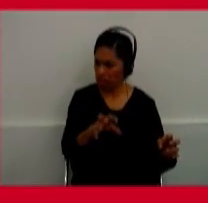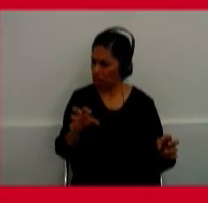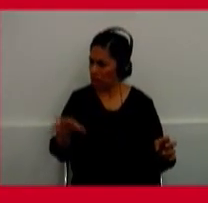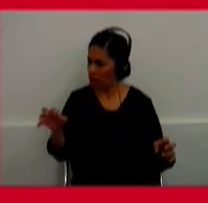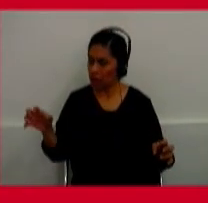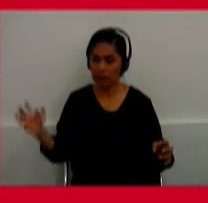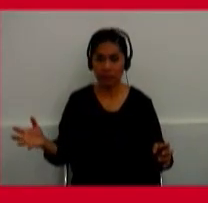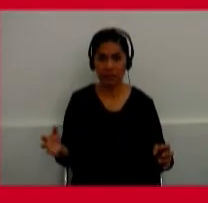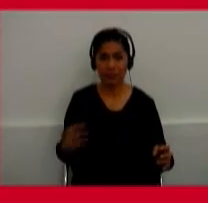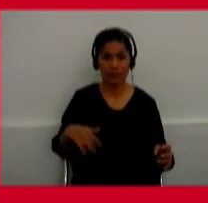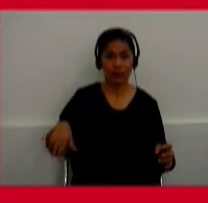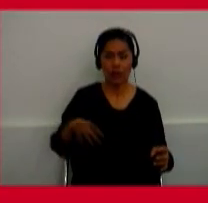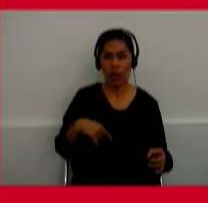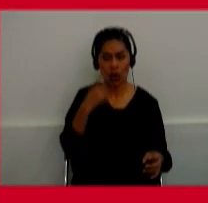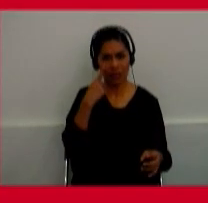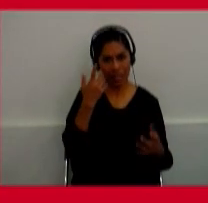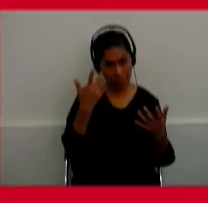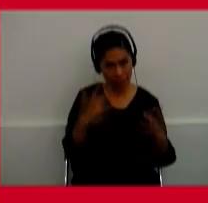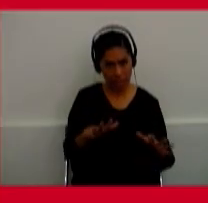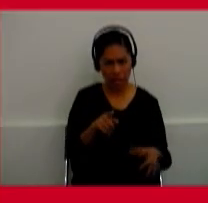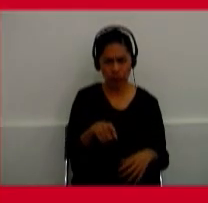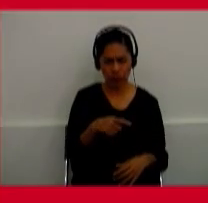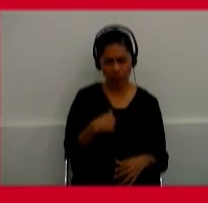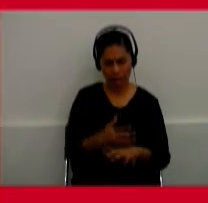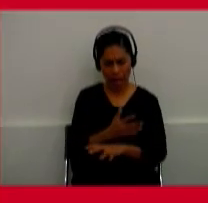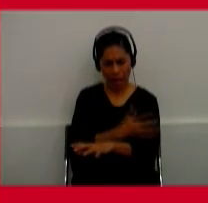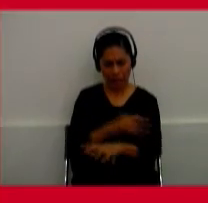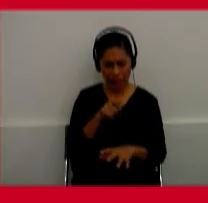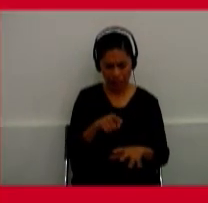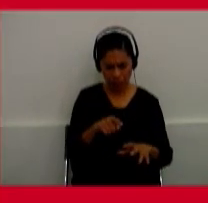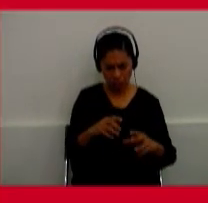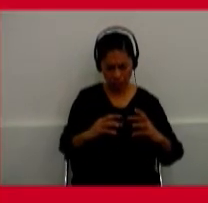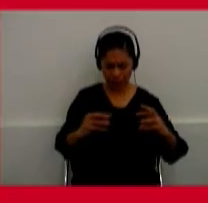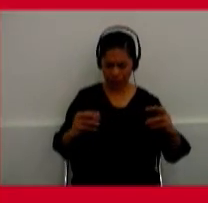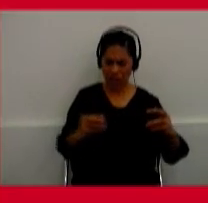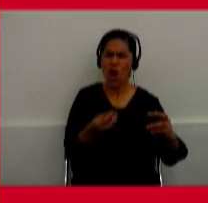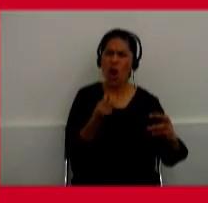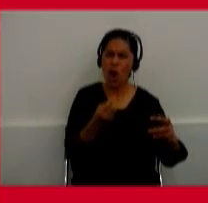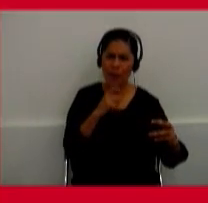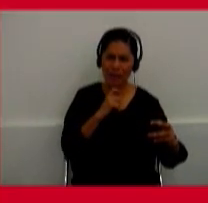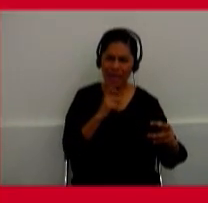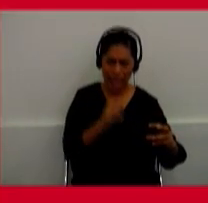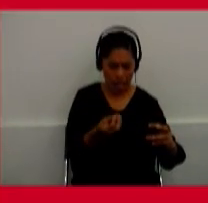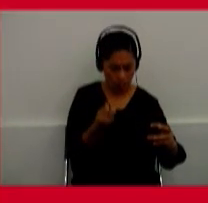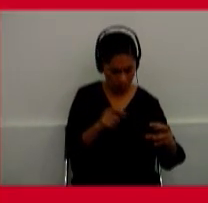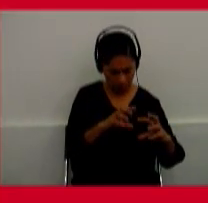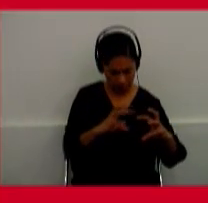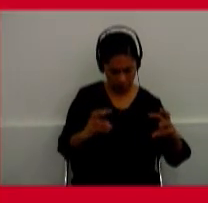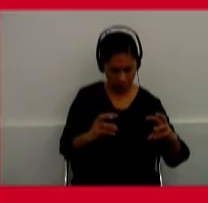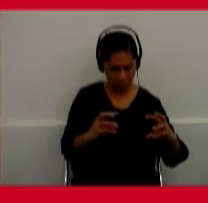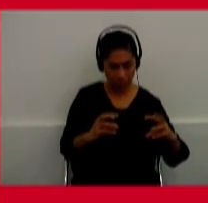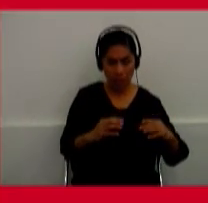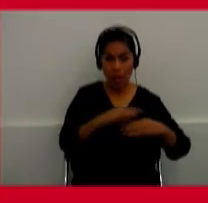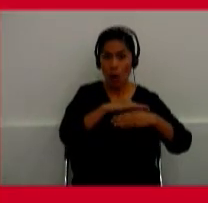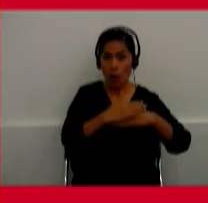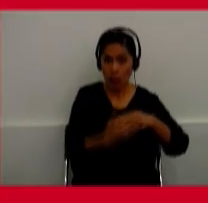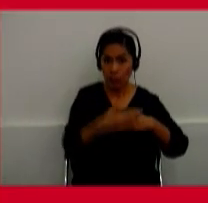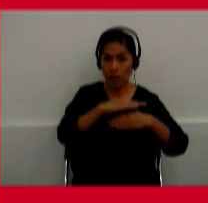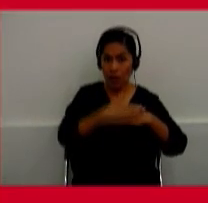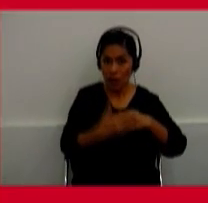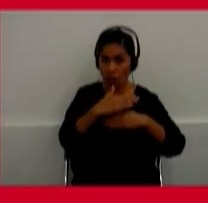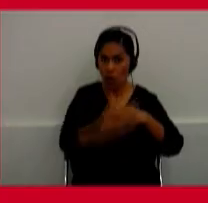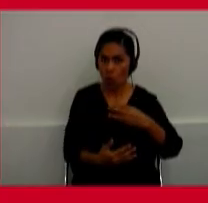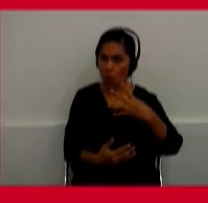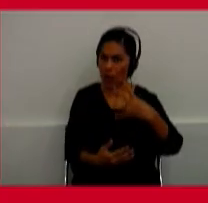nosotros conocíamos la composición del metal de la biela, que está al lado derecho, vemos que tiene 4 capas. Esta es una